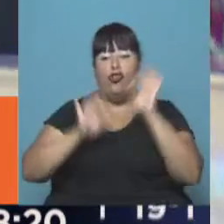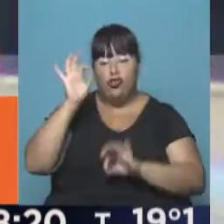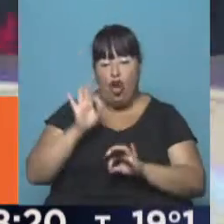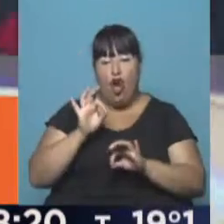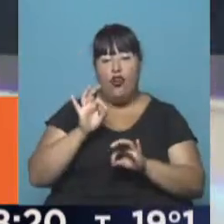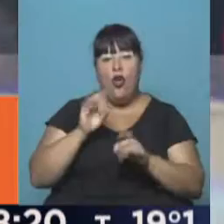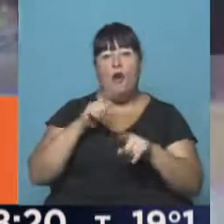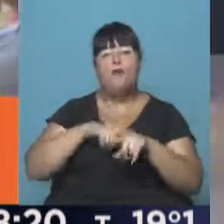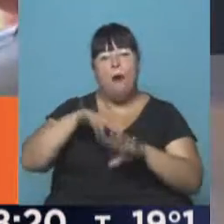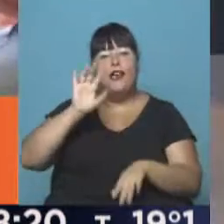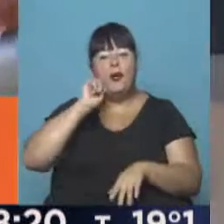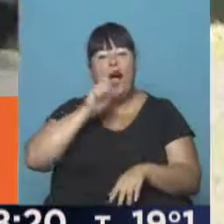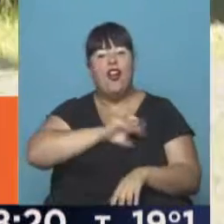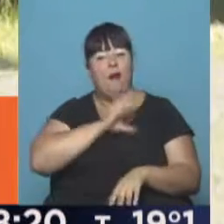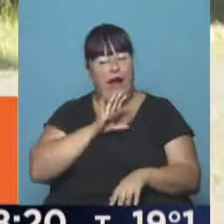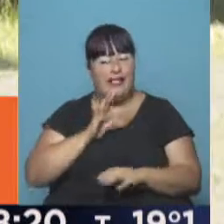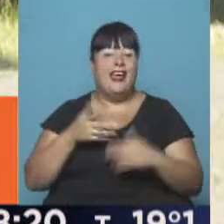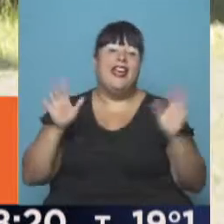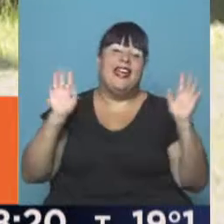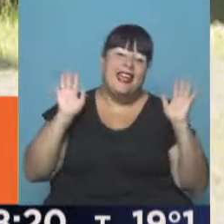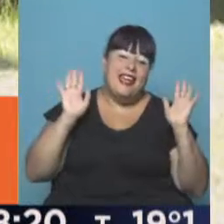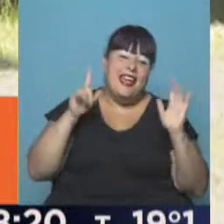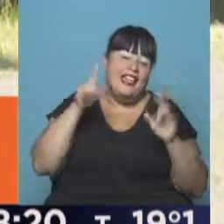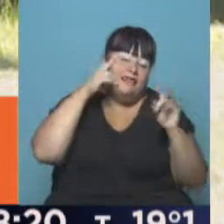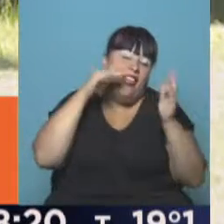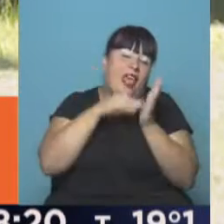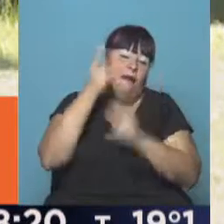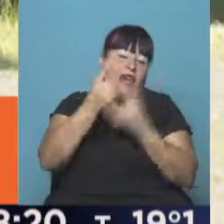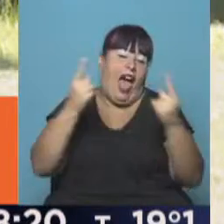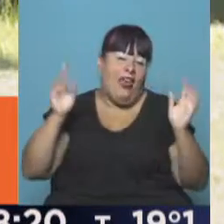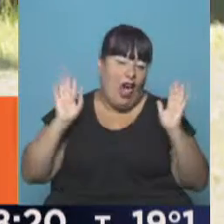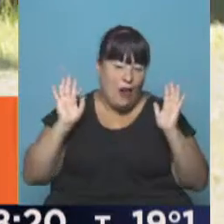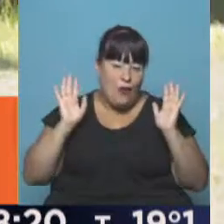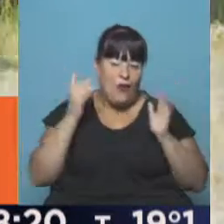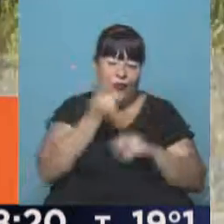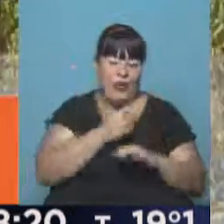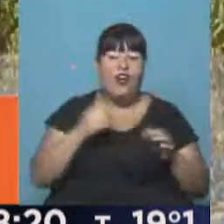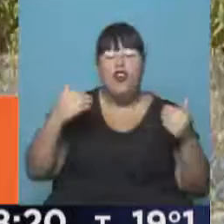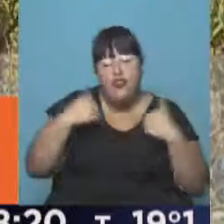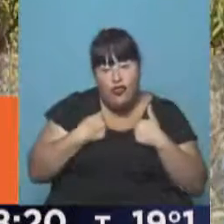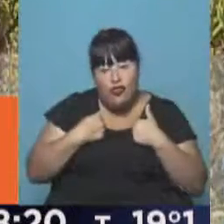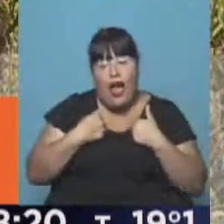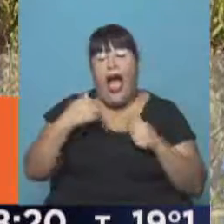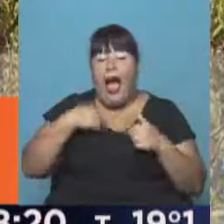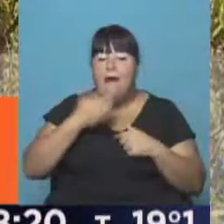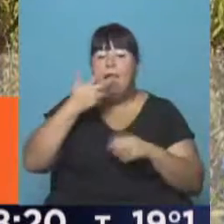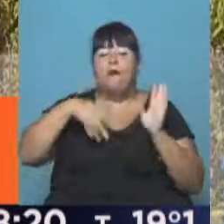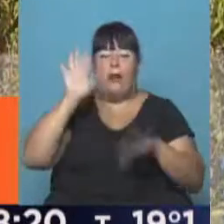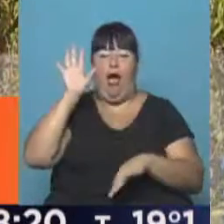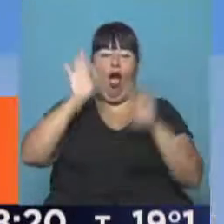es la etapa más romántica del año? Y bueno, eso es subjetivo, depende particularmente.